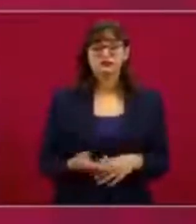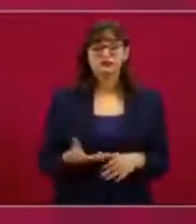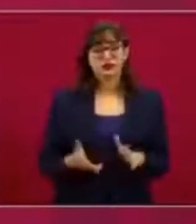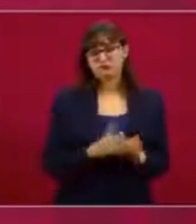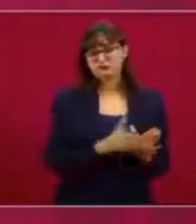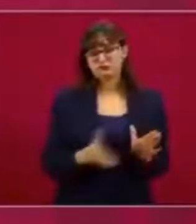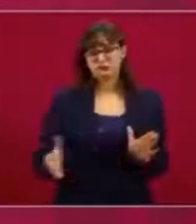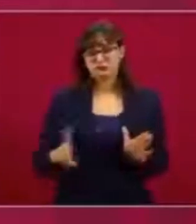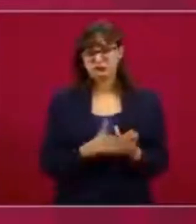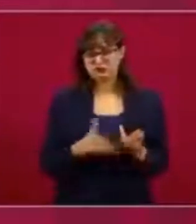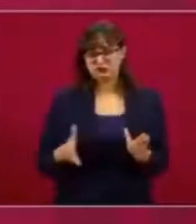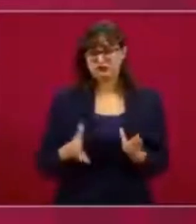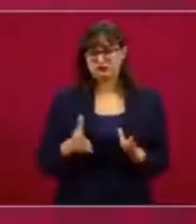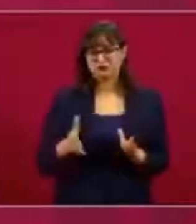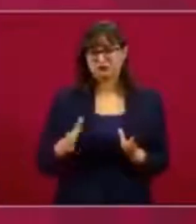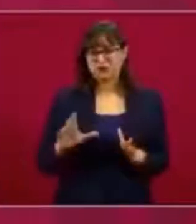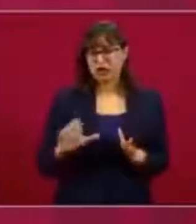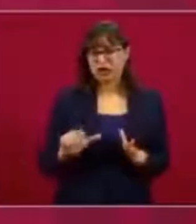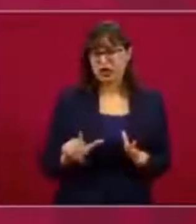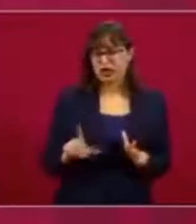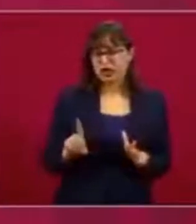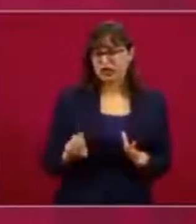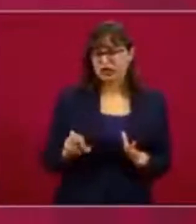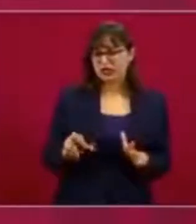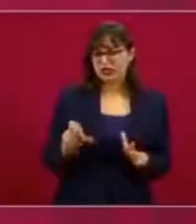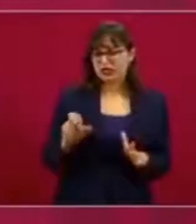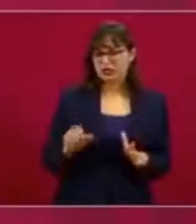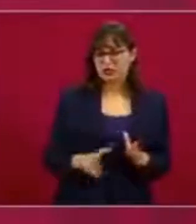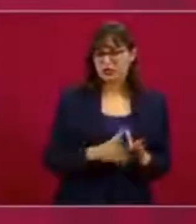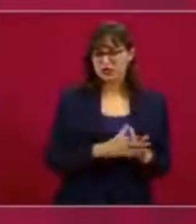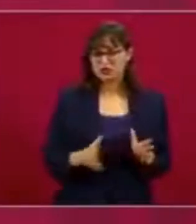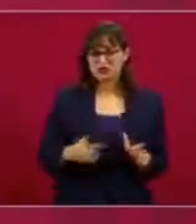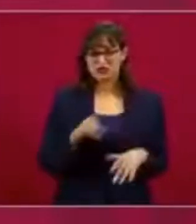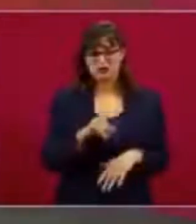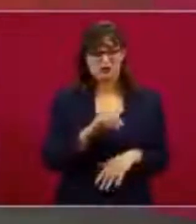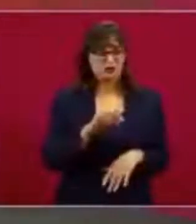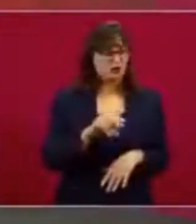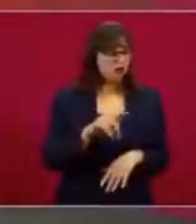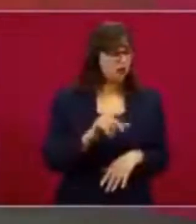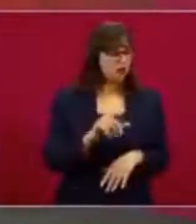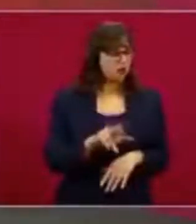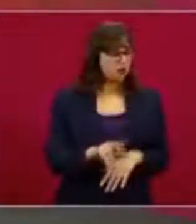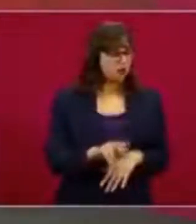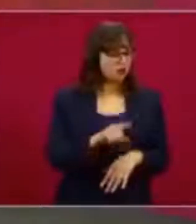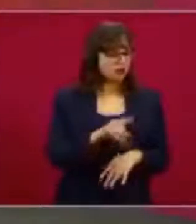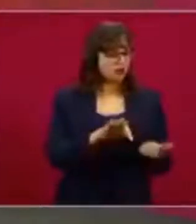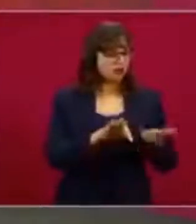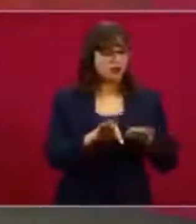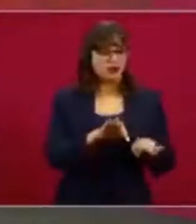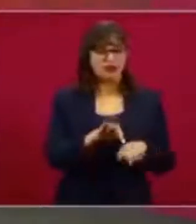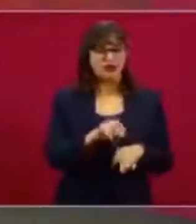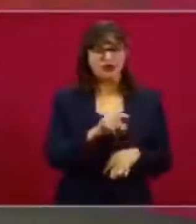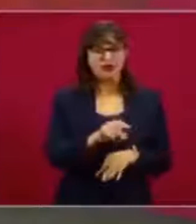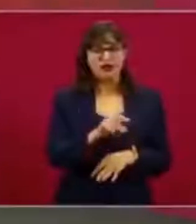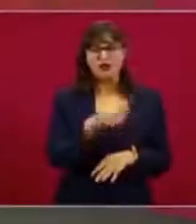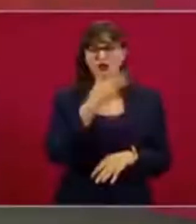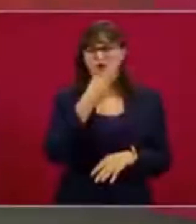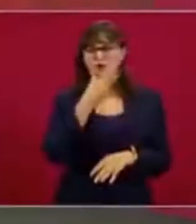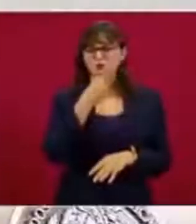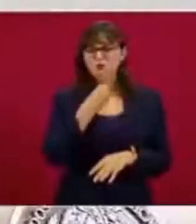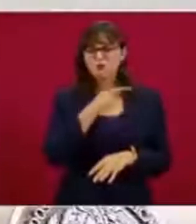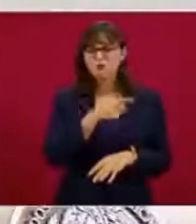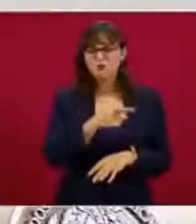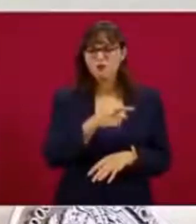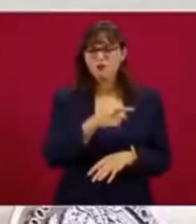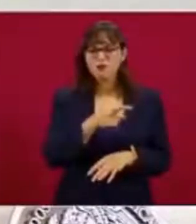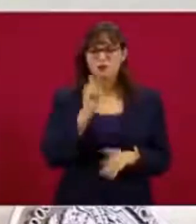el señor era el de Fonatur o tuvo que ver, yo creo que sí, a ver,